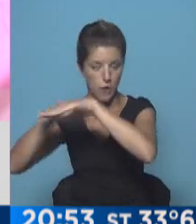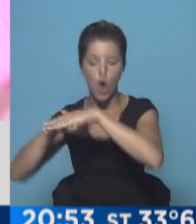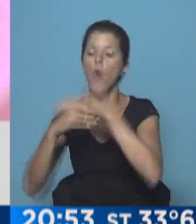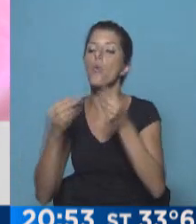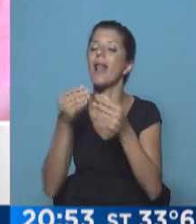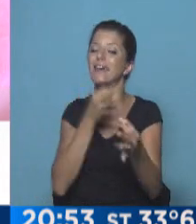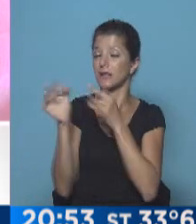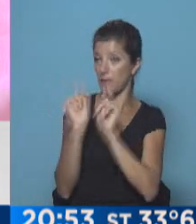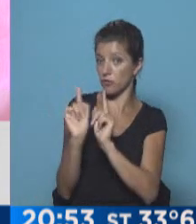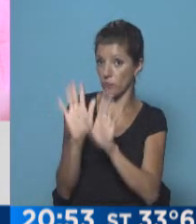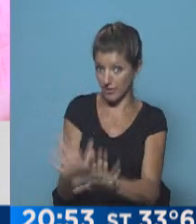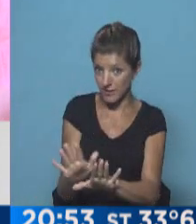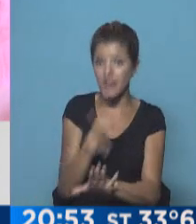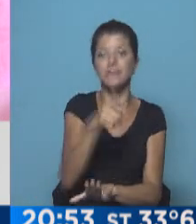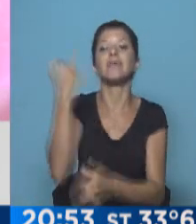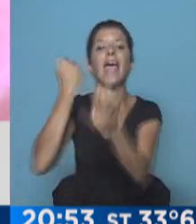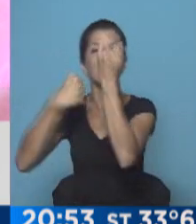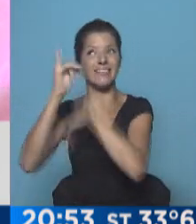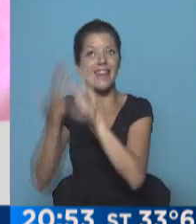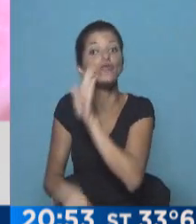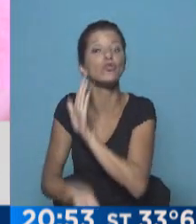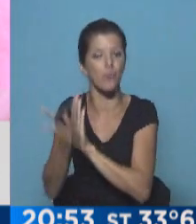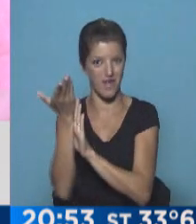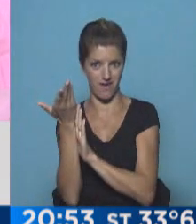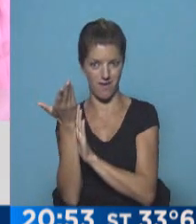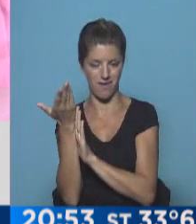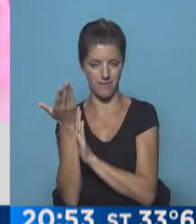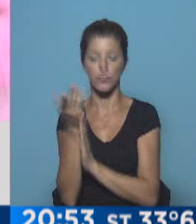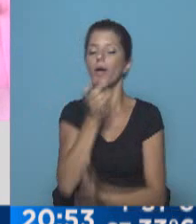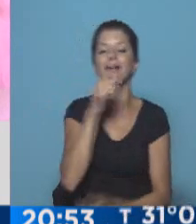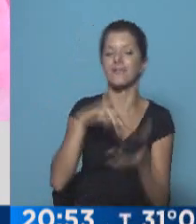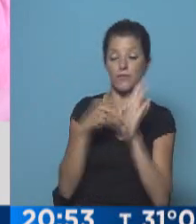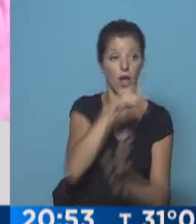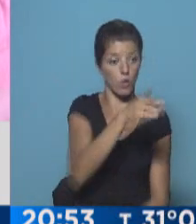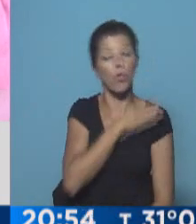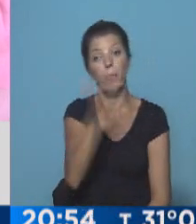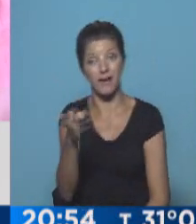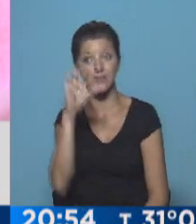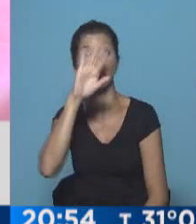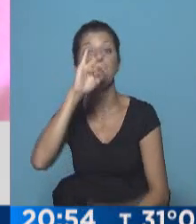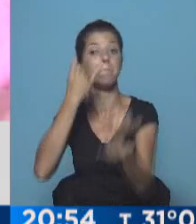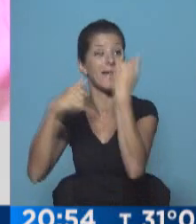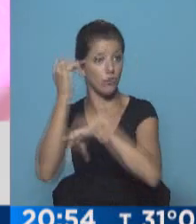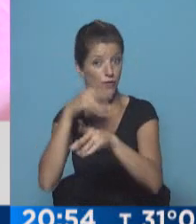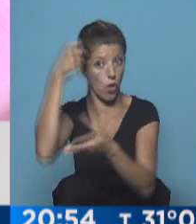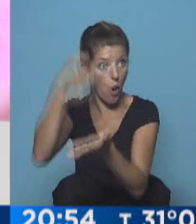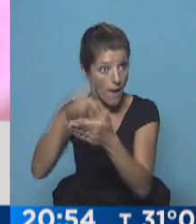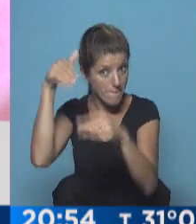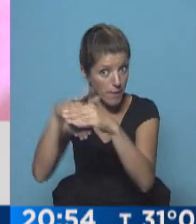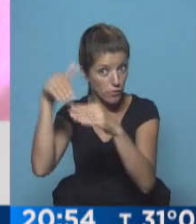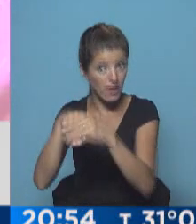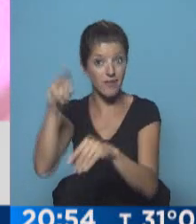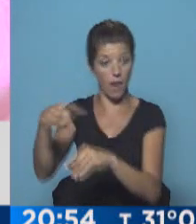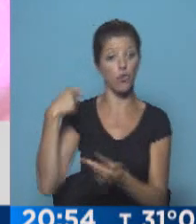para eso? Es subir la tasa de interés. Subir, o sea, que cuando vos vayas a poner plata en plazo fijo en un banco, te paguen más. De modo